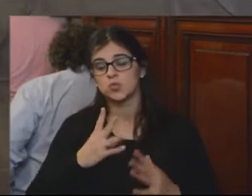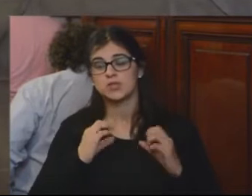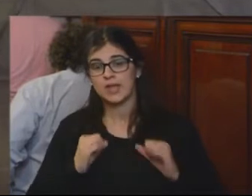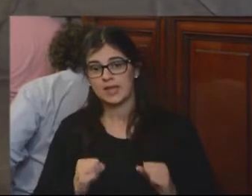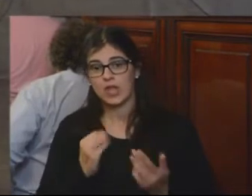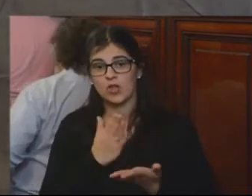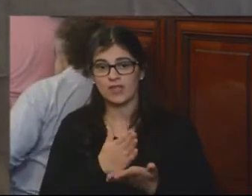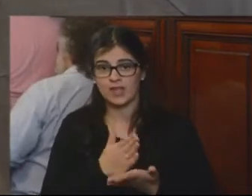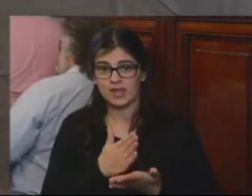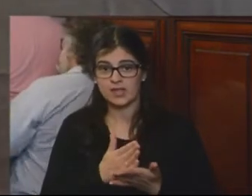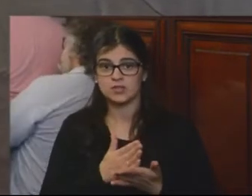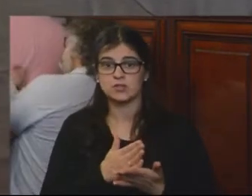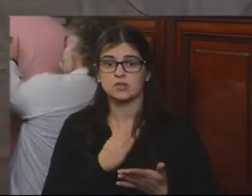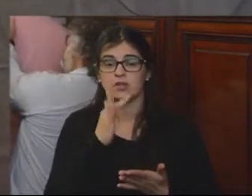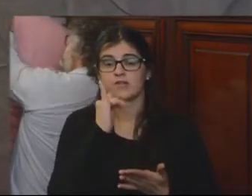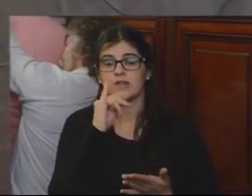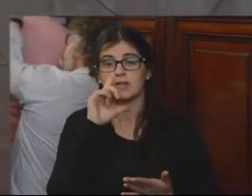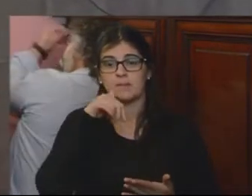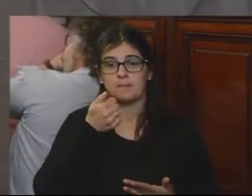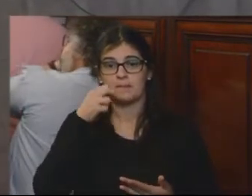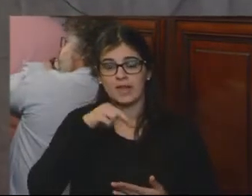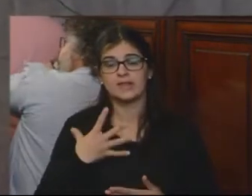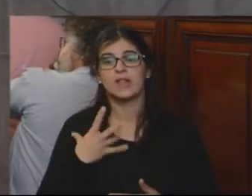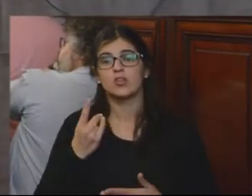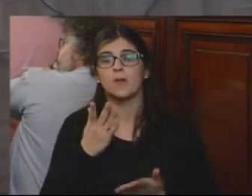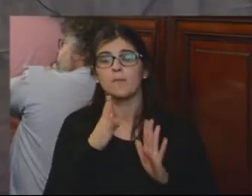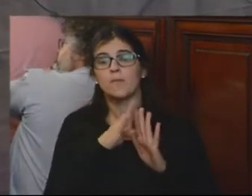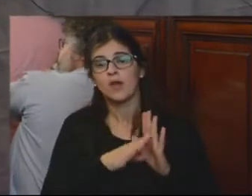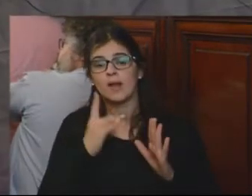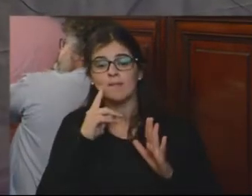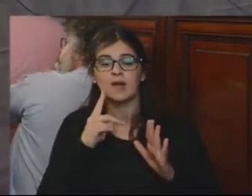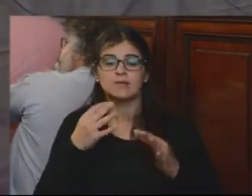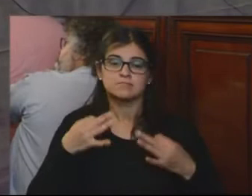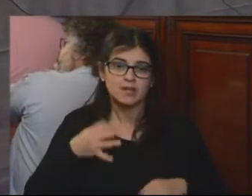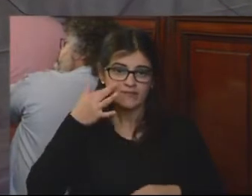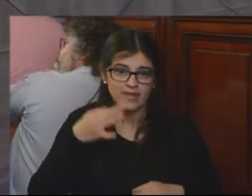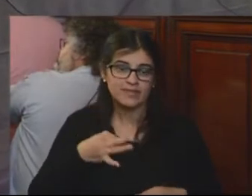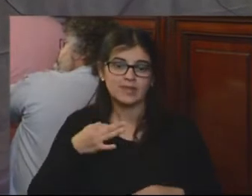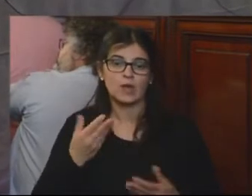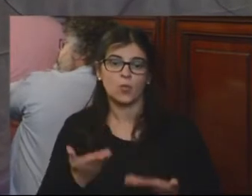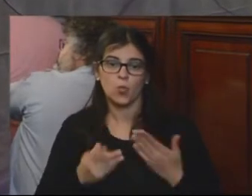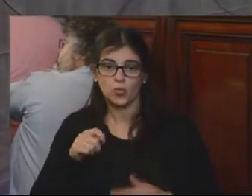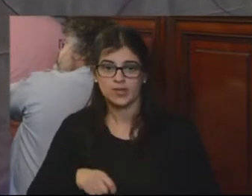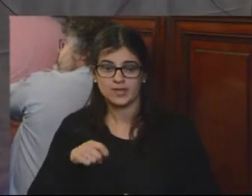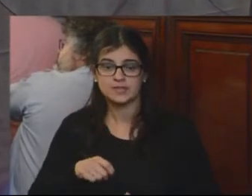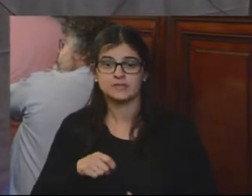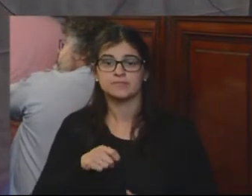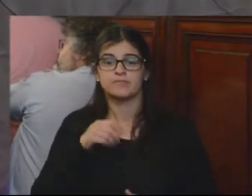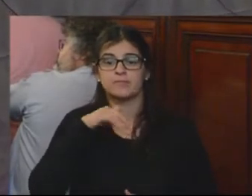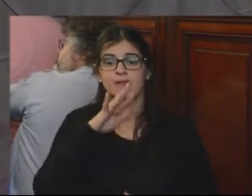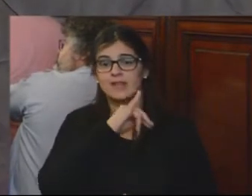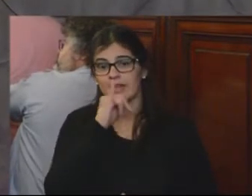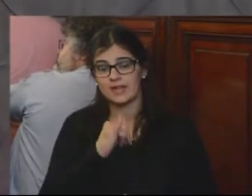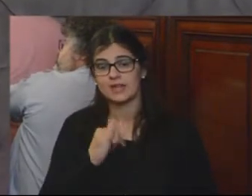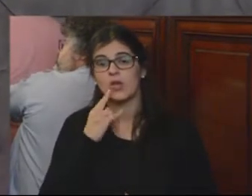derechos el doctor mariano firman director del programa verdad y justicia el doctor ciro de martín y asesor del